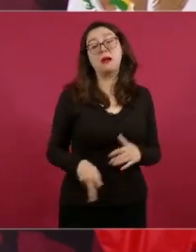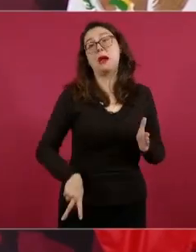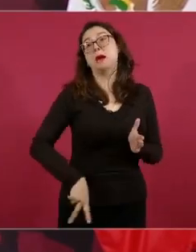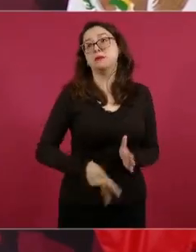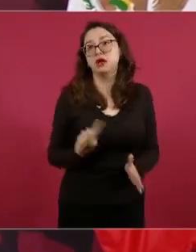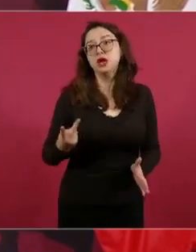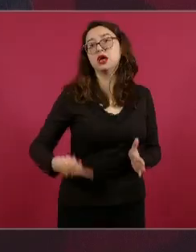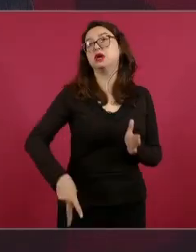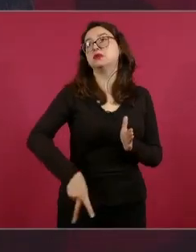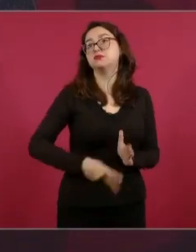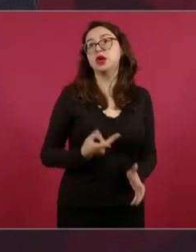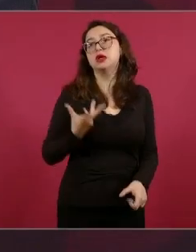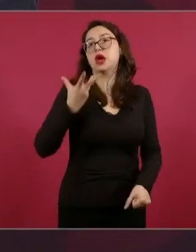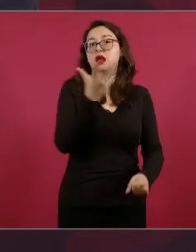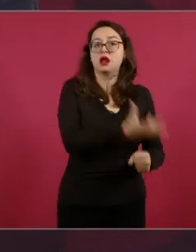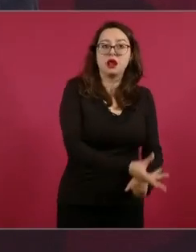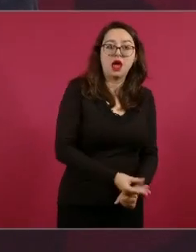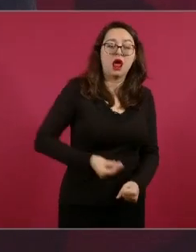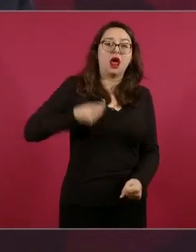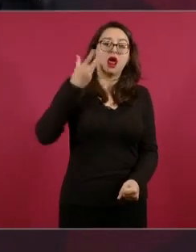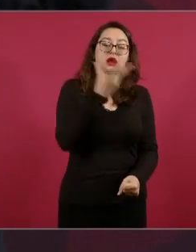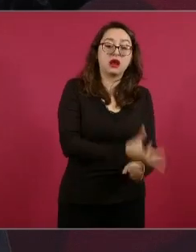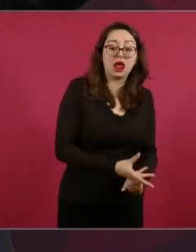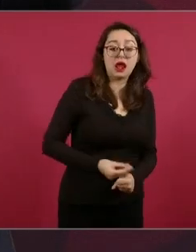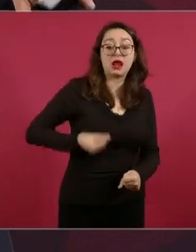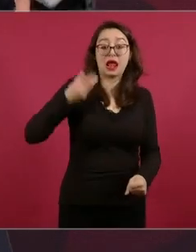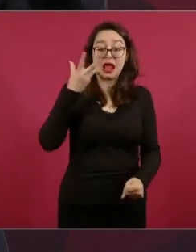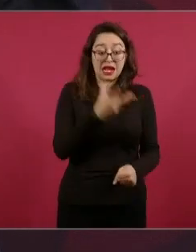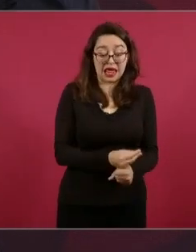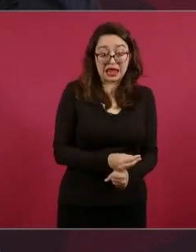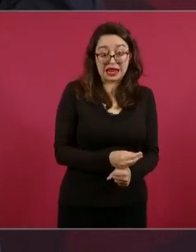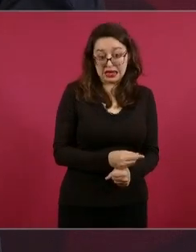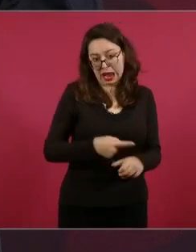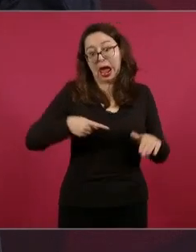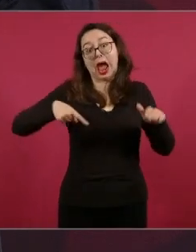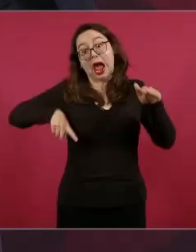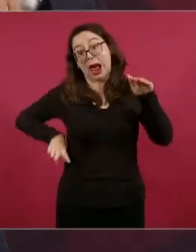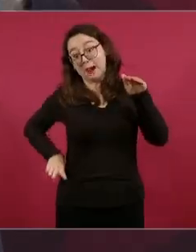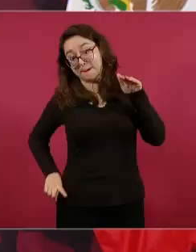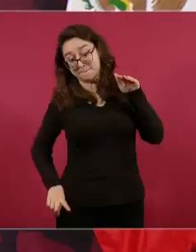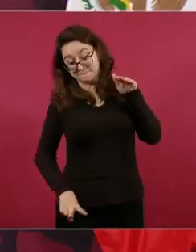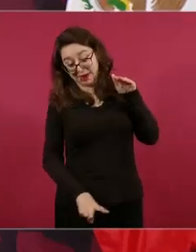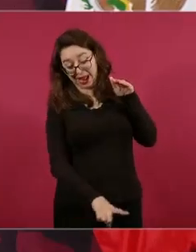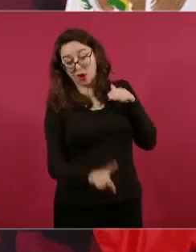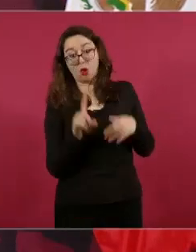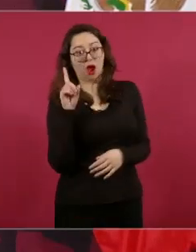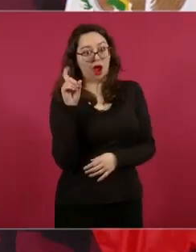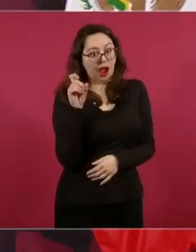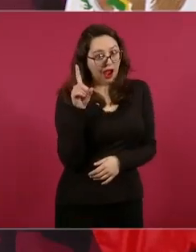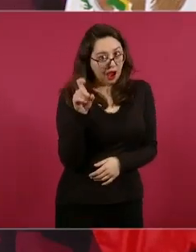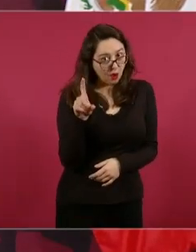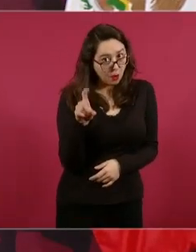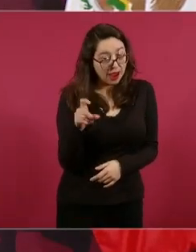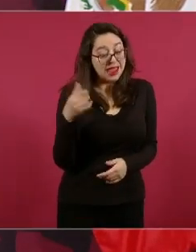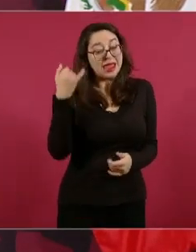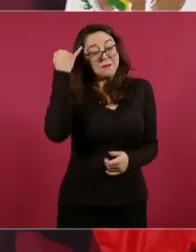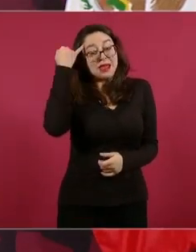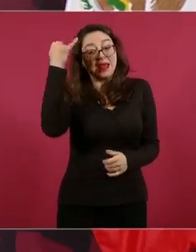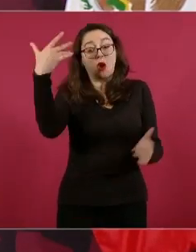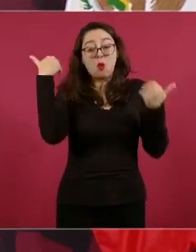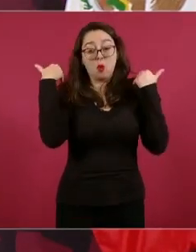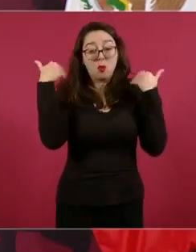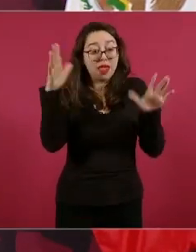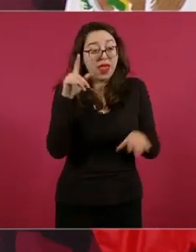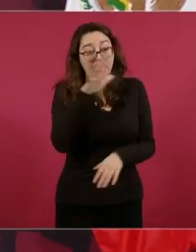por los hundimientos, y eso que no está en el lago de Texcoco.